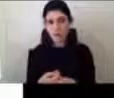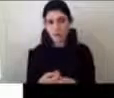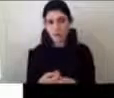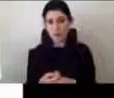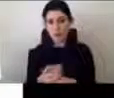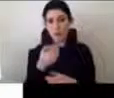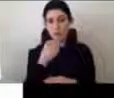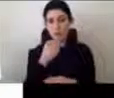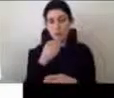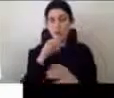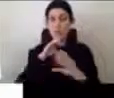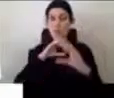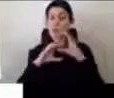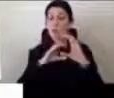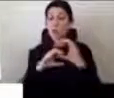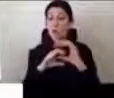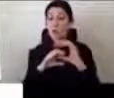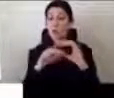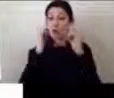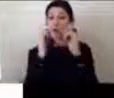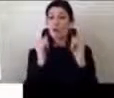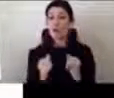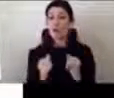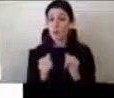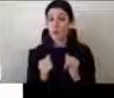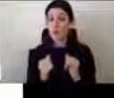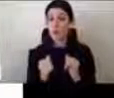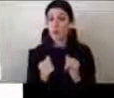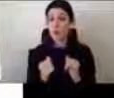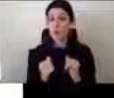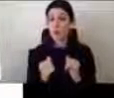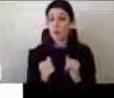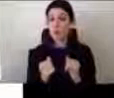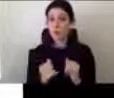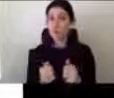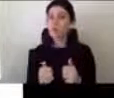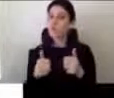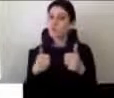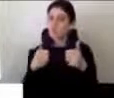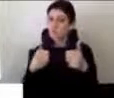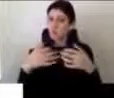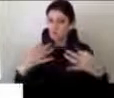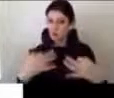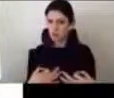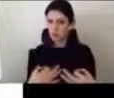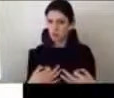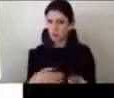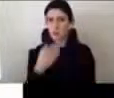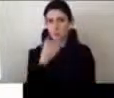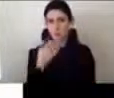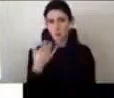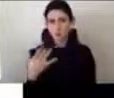Y comunicar de manera eficaz, ¿ya? También es relevante.